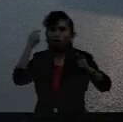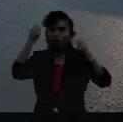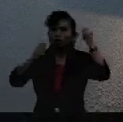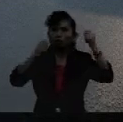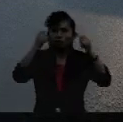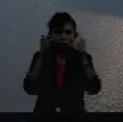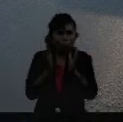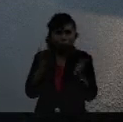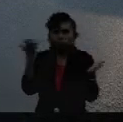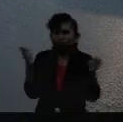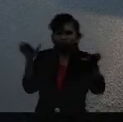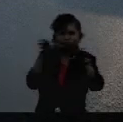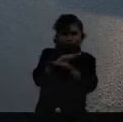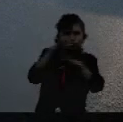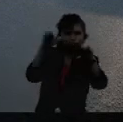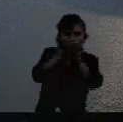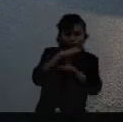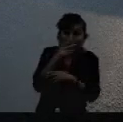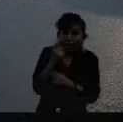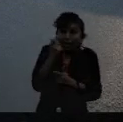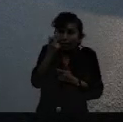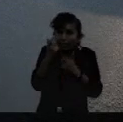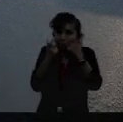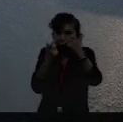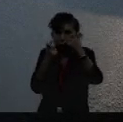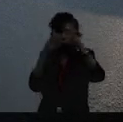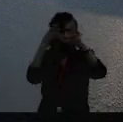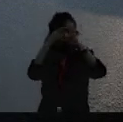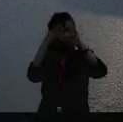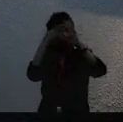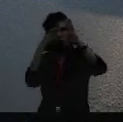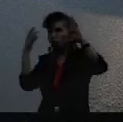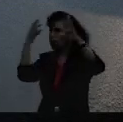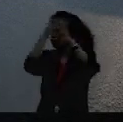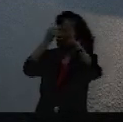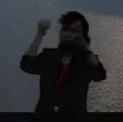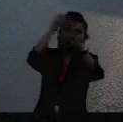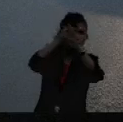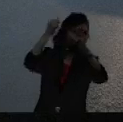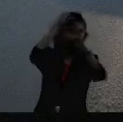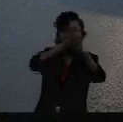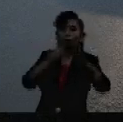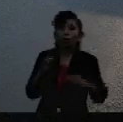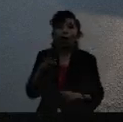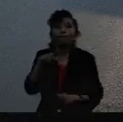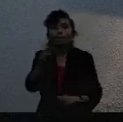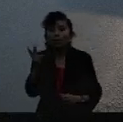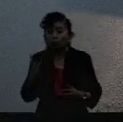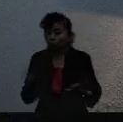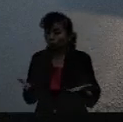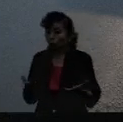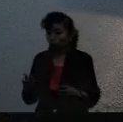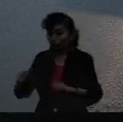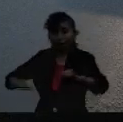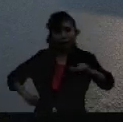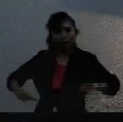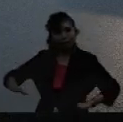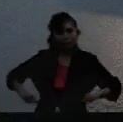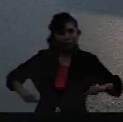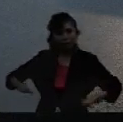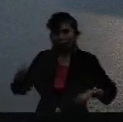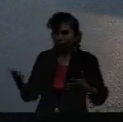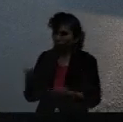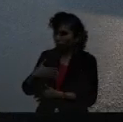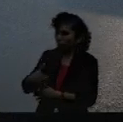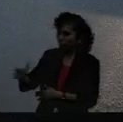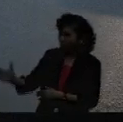como nuestro principal motor económico superando récords constantemente pero también diversificamos la actividad económica hacia el